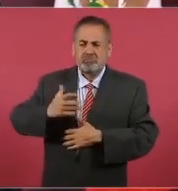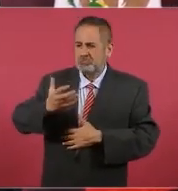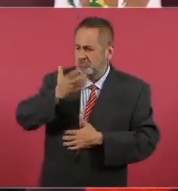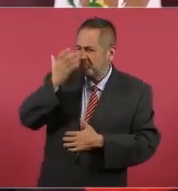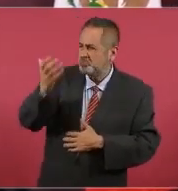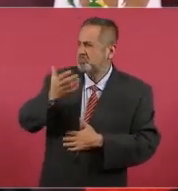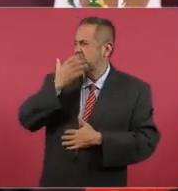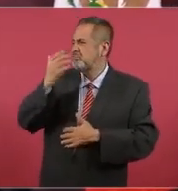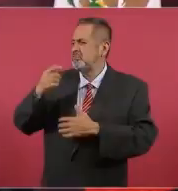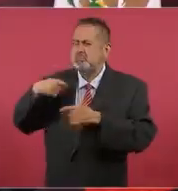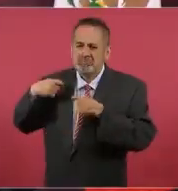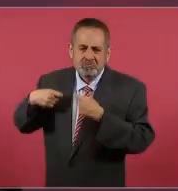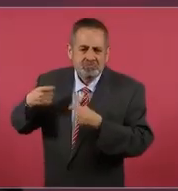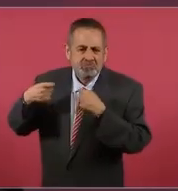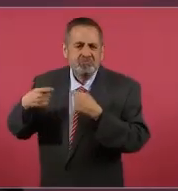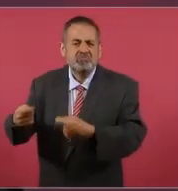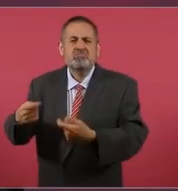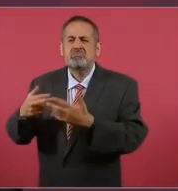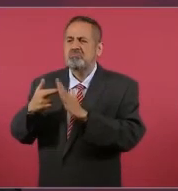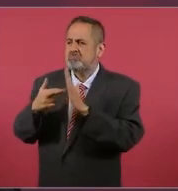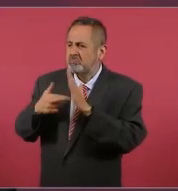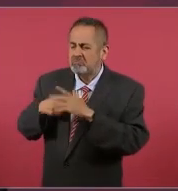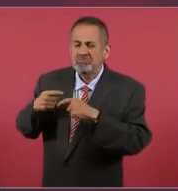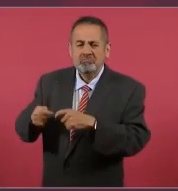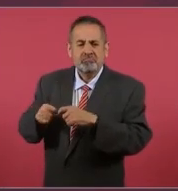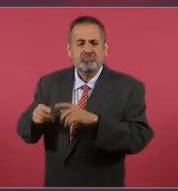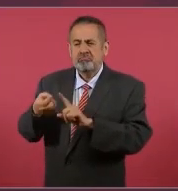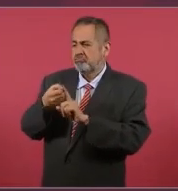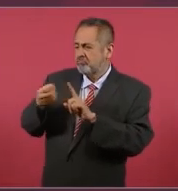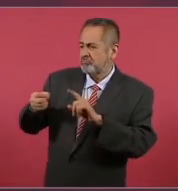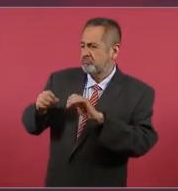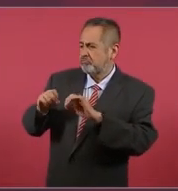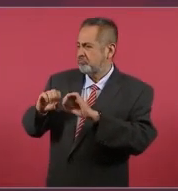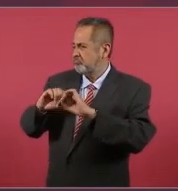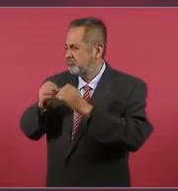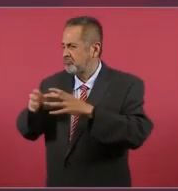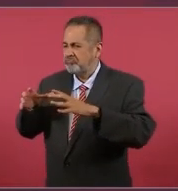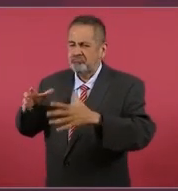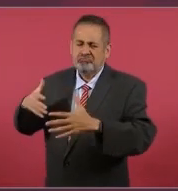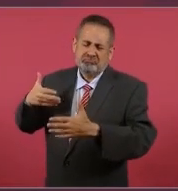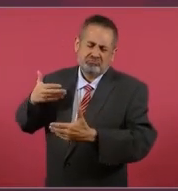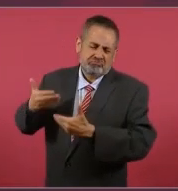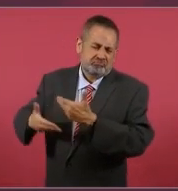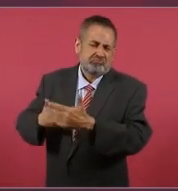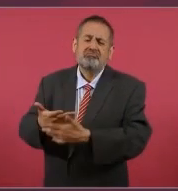costumbres, tradiciones, organización social